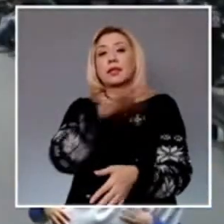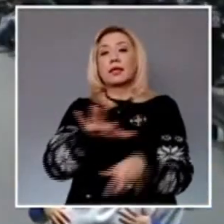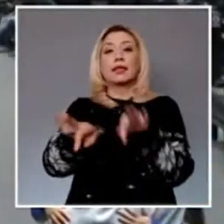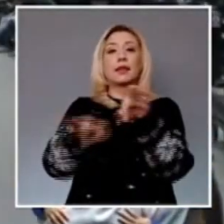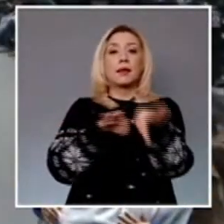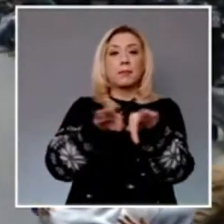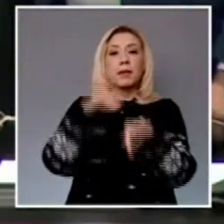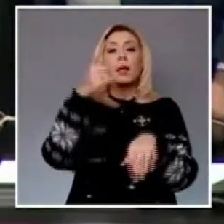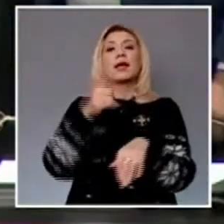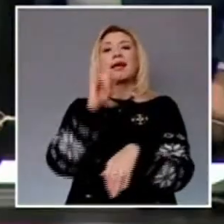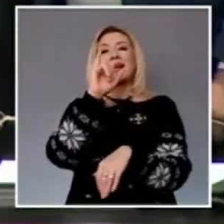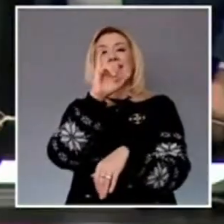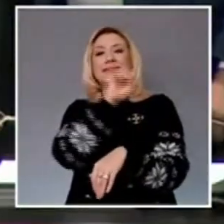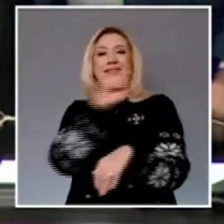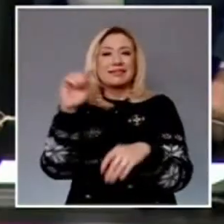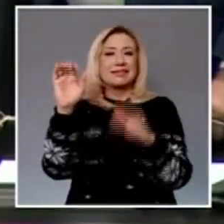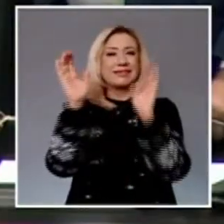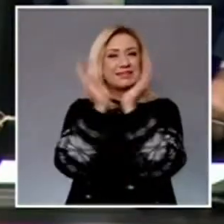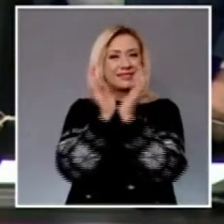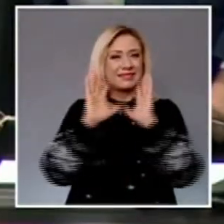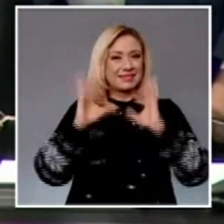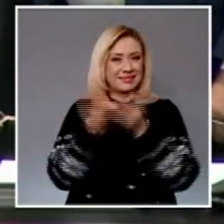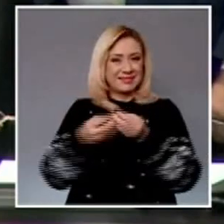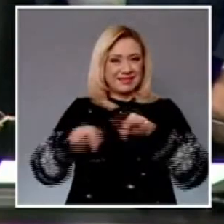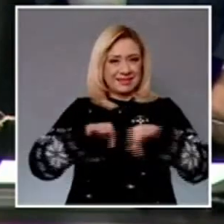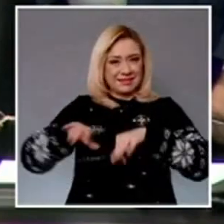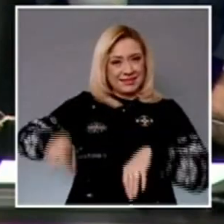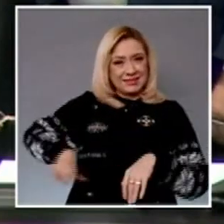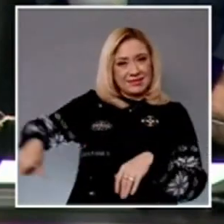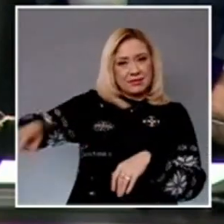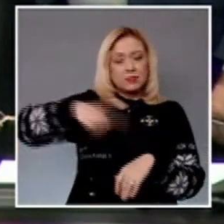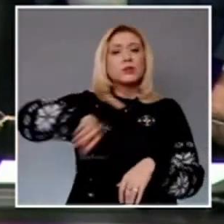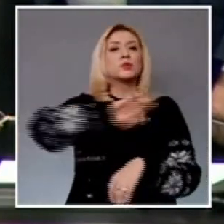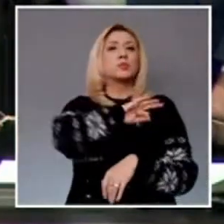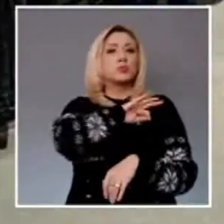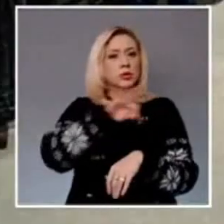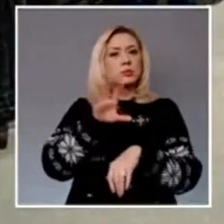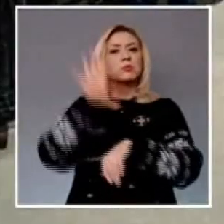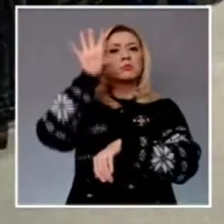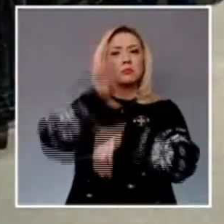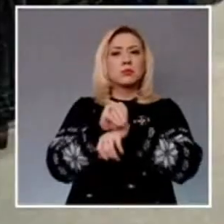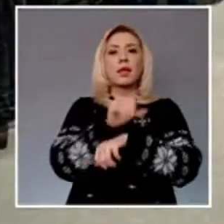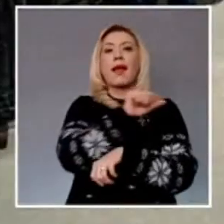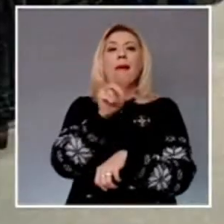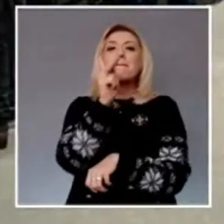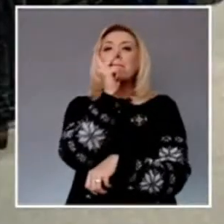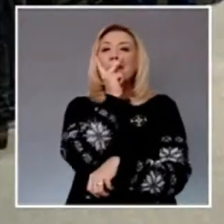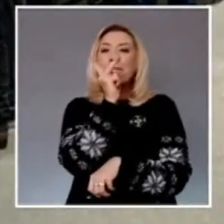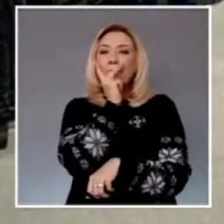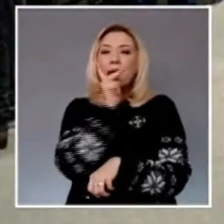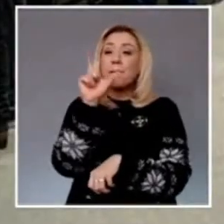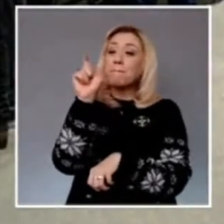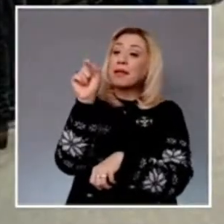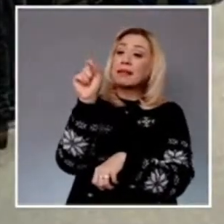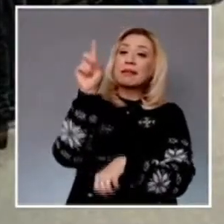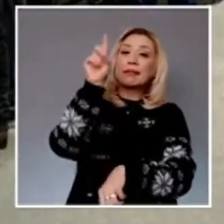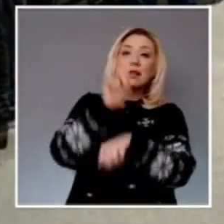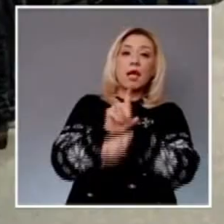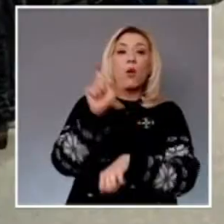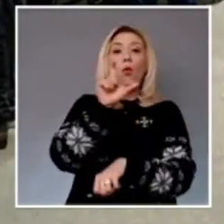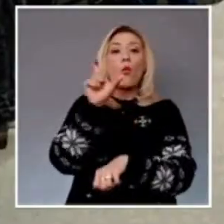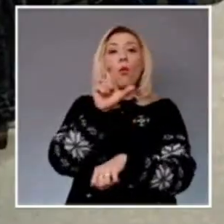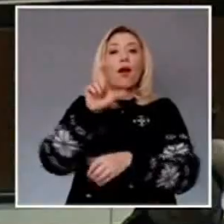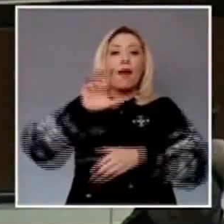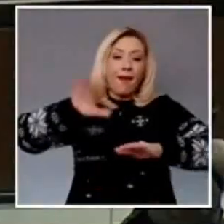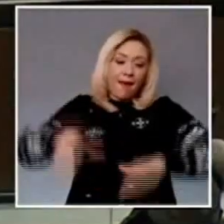para establecer que los trabajadores podrán gozar de licencias de paternidad con hasta 20 días de goce de sueldo, contados a partir